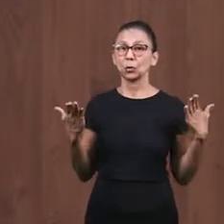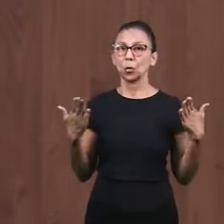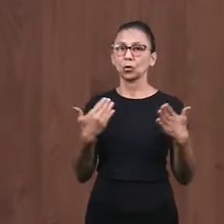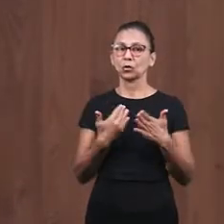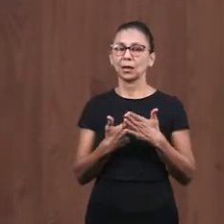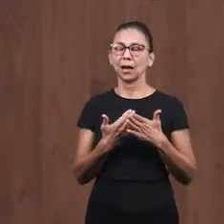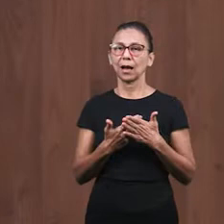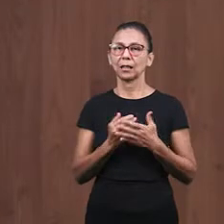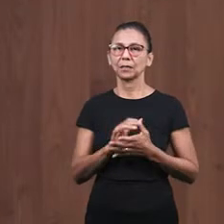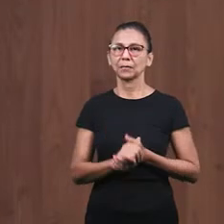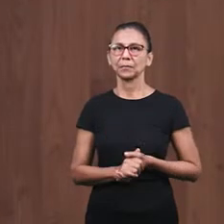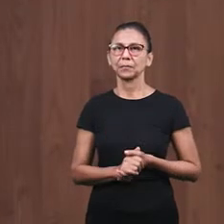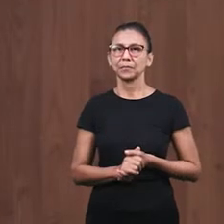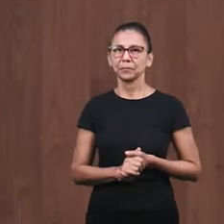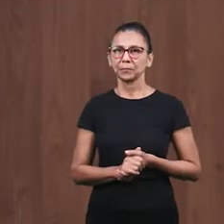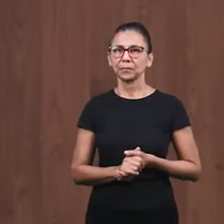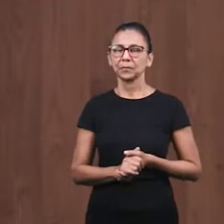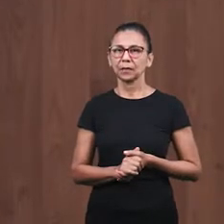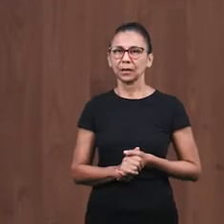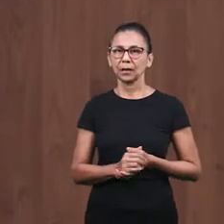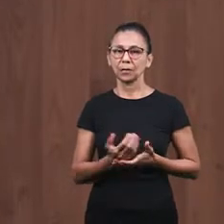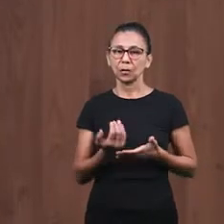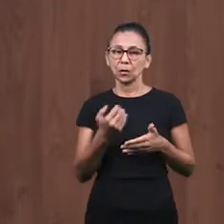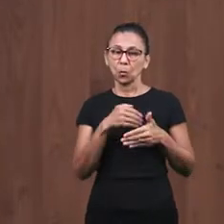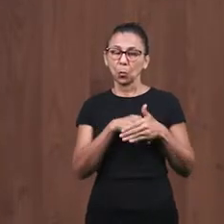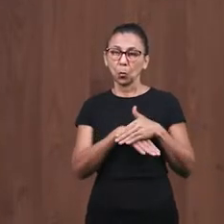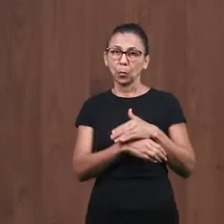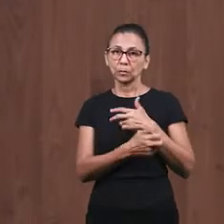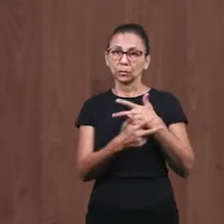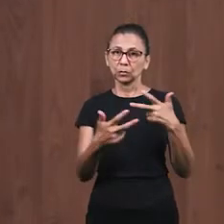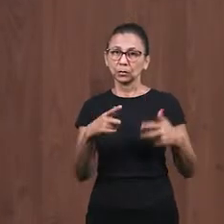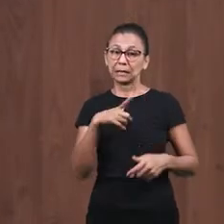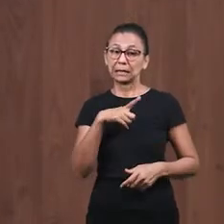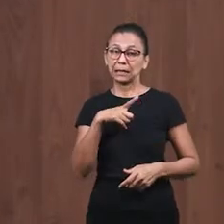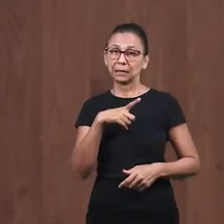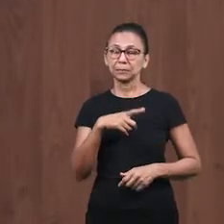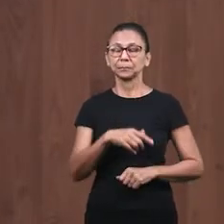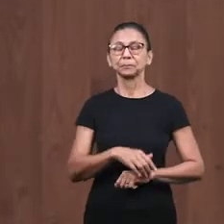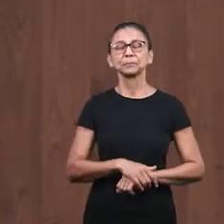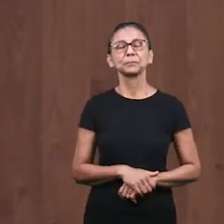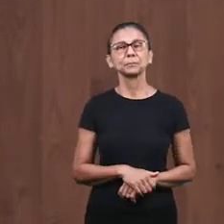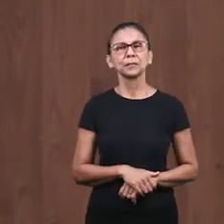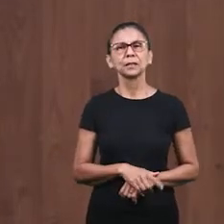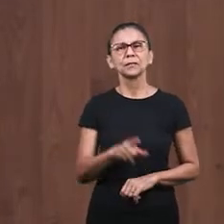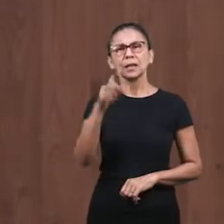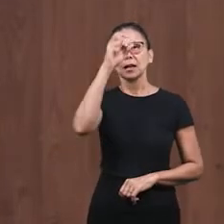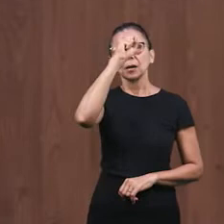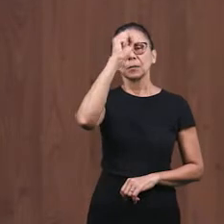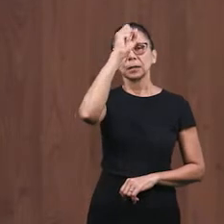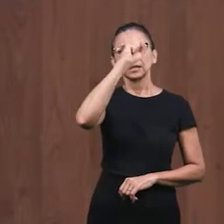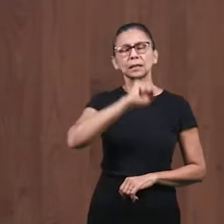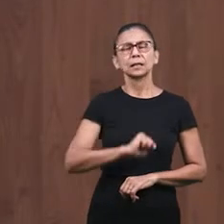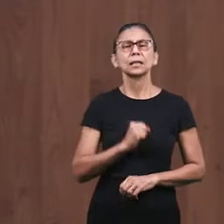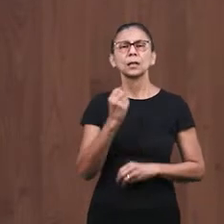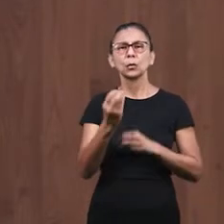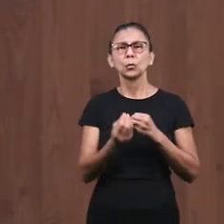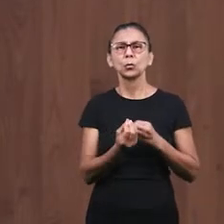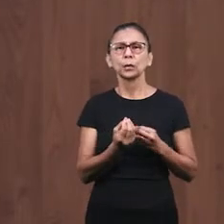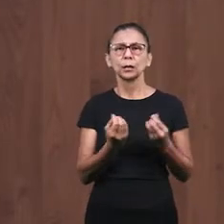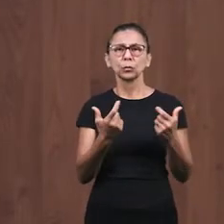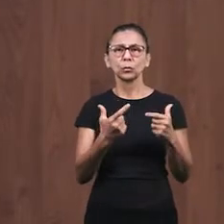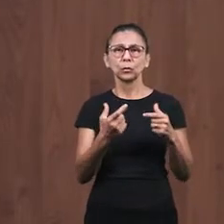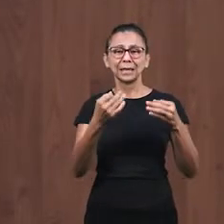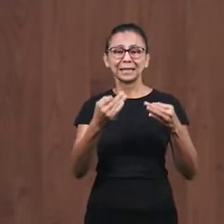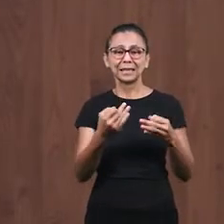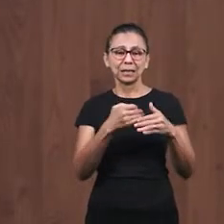El asunto de nuestra clase hoy es Guarda el buen depósito. Vas a aprender qué es el buen depósito y